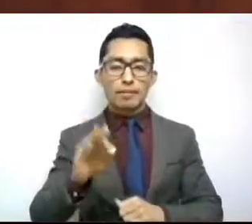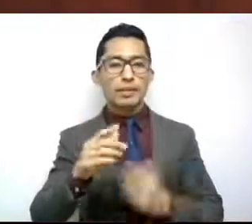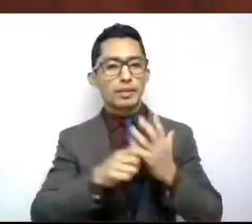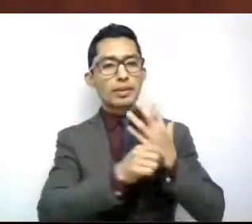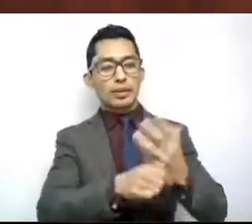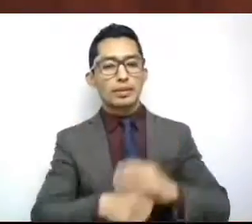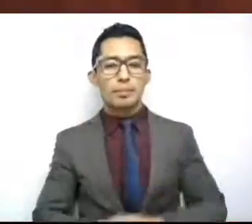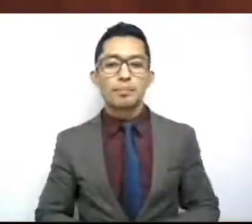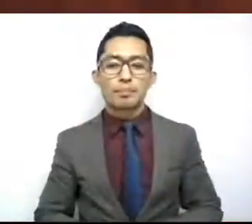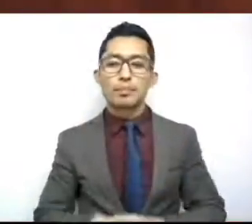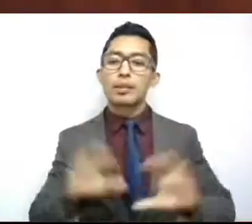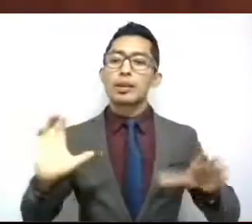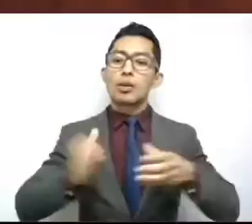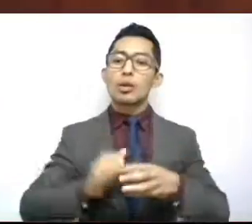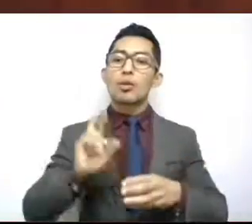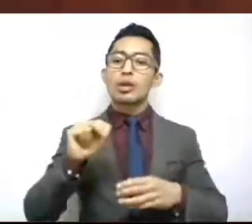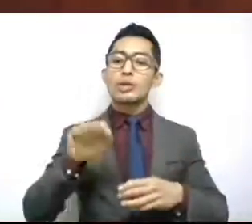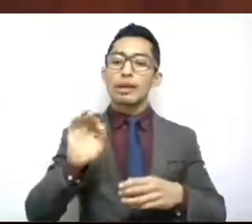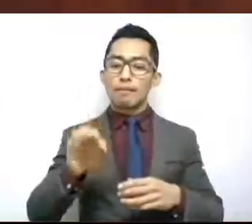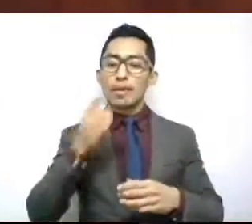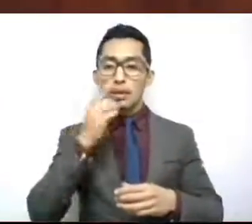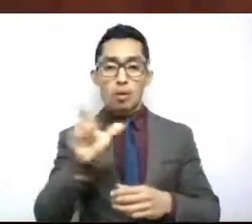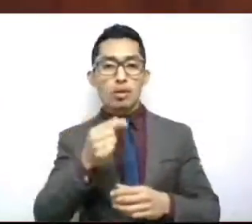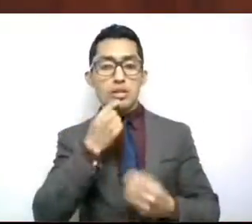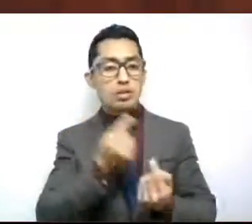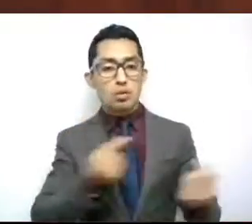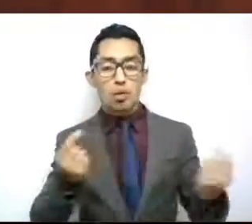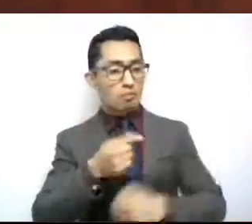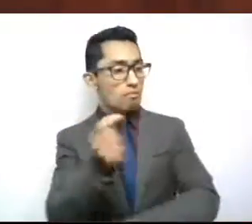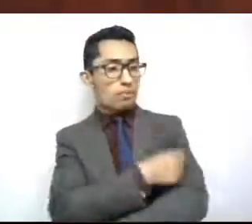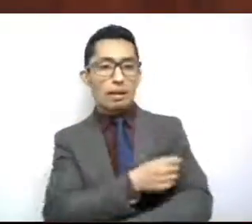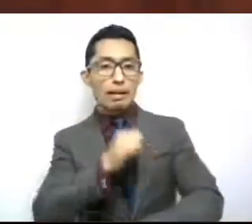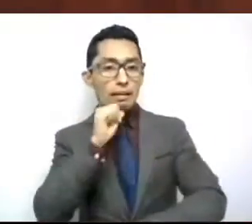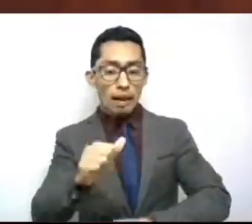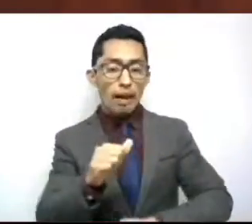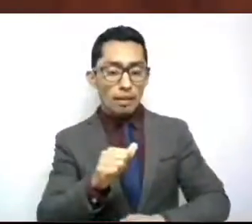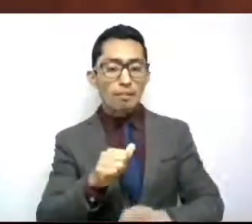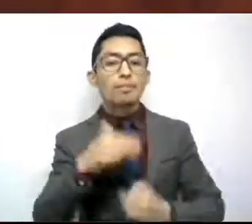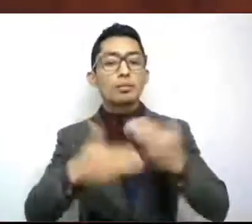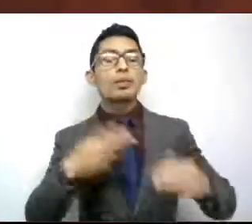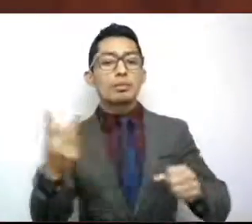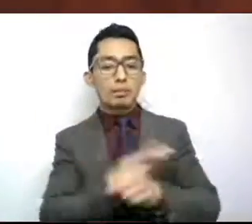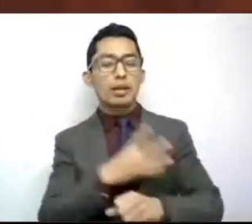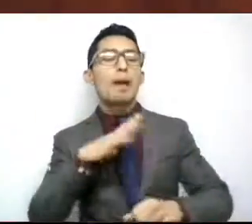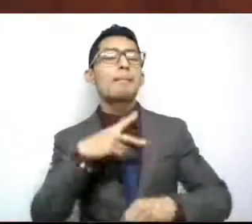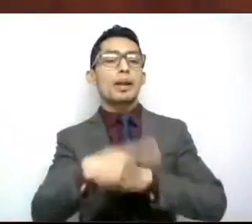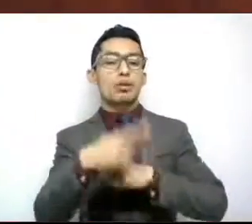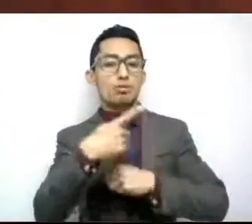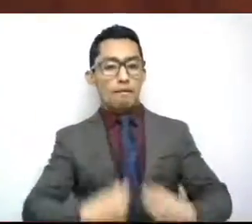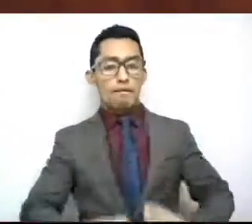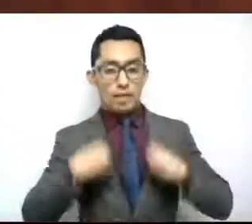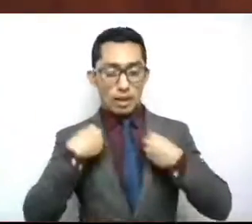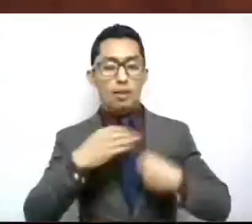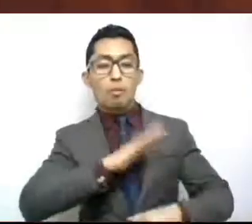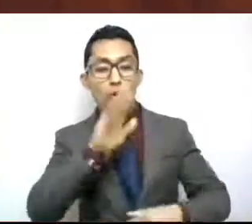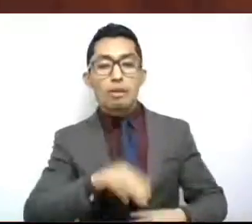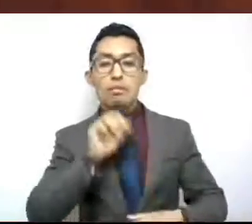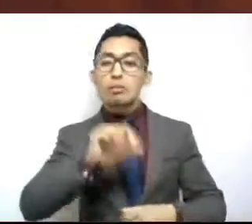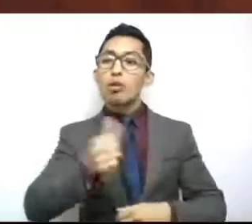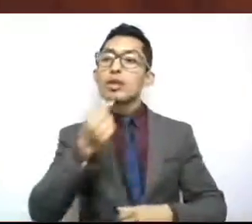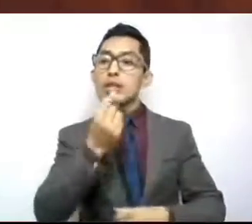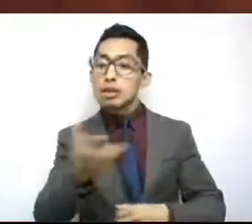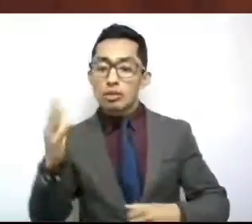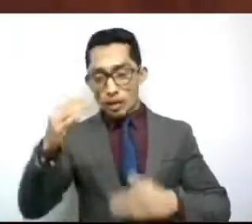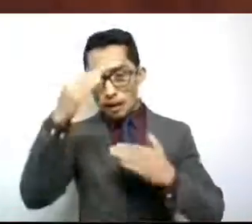UNICEF plantea que cuando un niño no recibe la vacunación necesaria, no solo le corre peligro su vida, sino también la de otros niños y